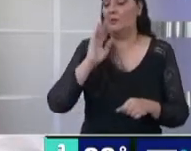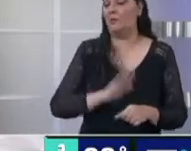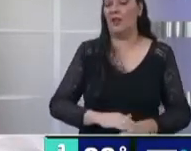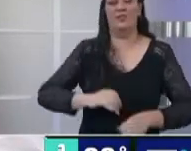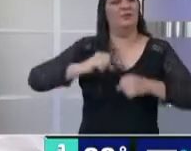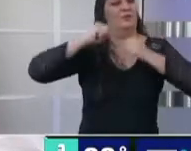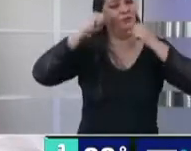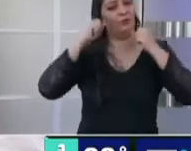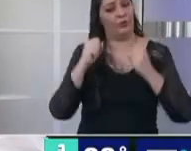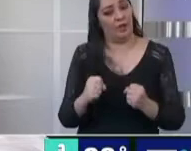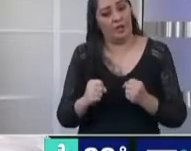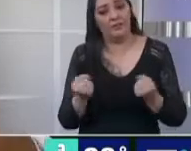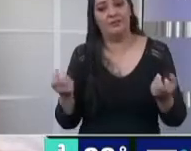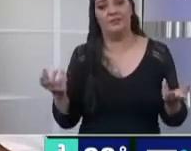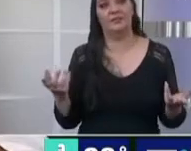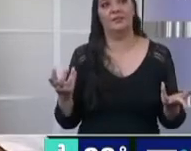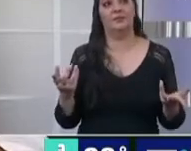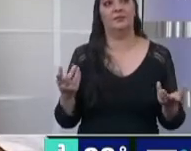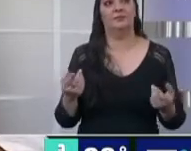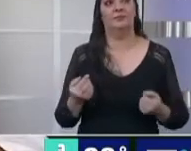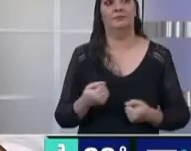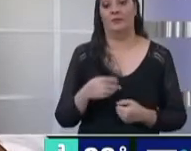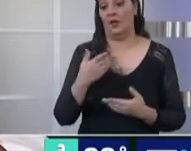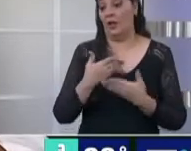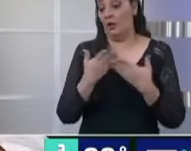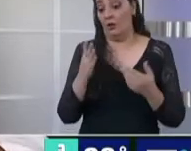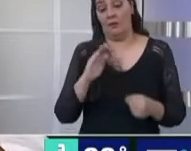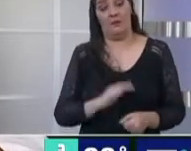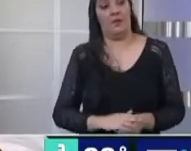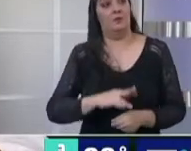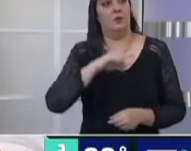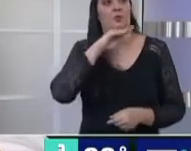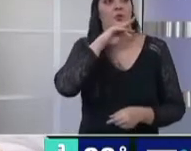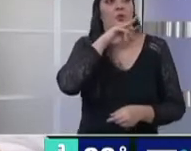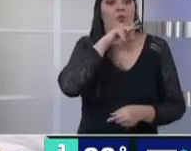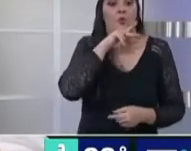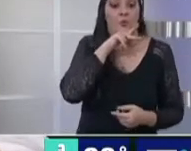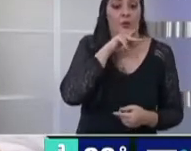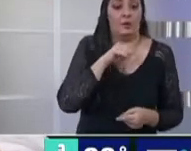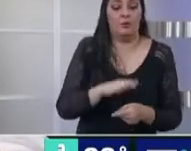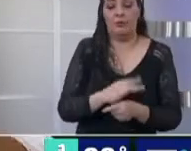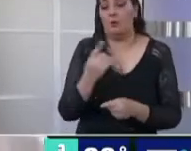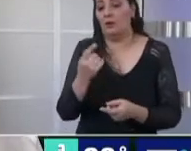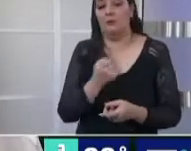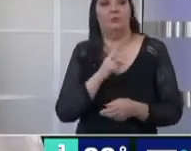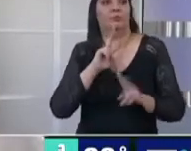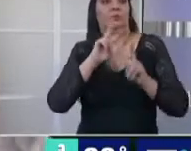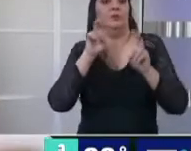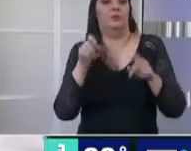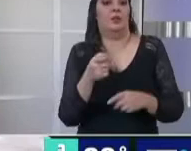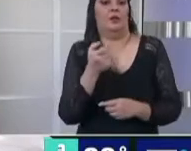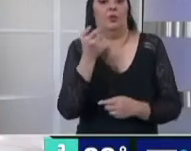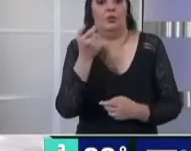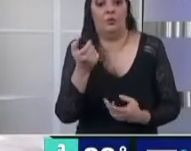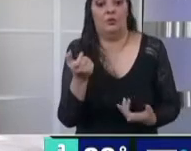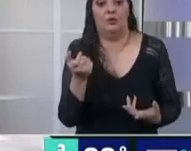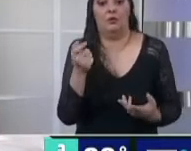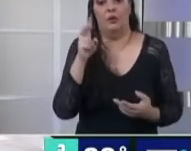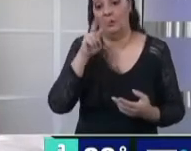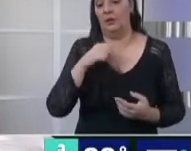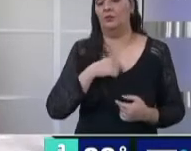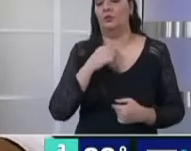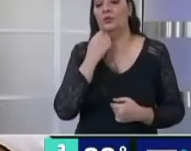sí. Más intensos. Y hoy me preocupa más que el recurso económico es finito. Yo quisiera que la